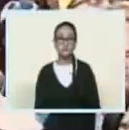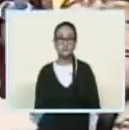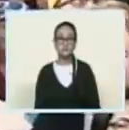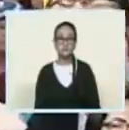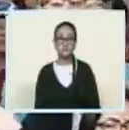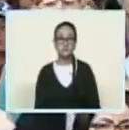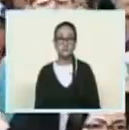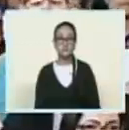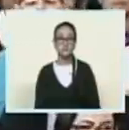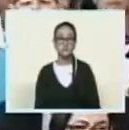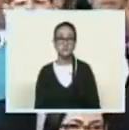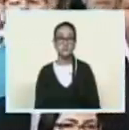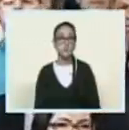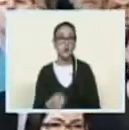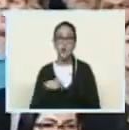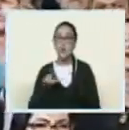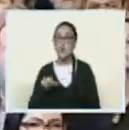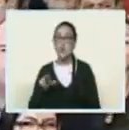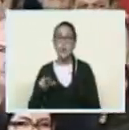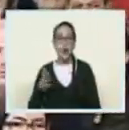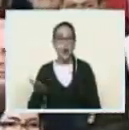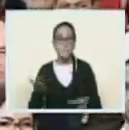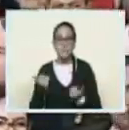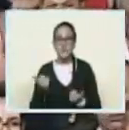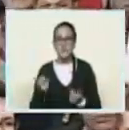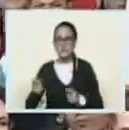Nunca pedí ser nada en esta vida.